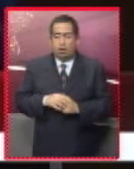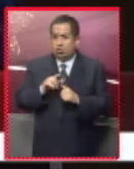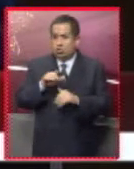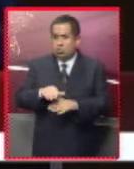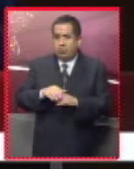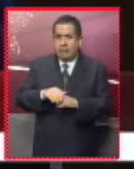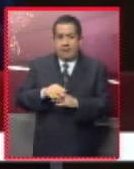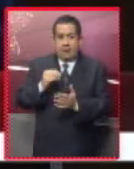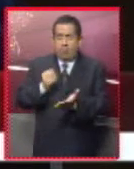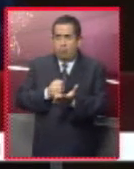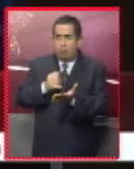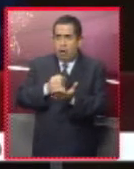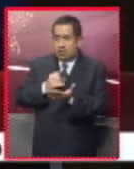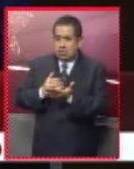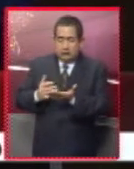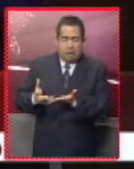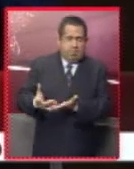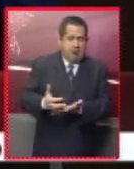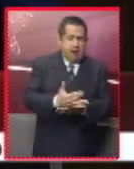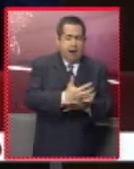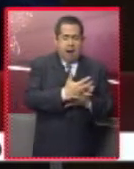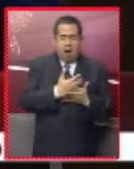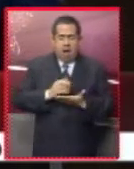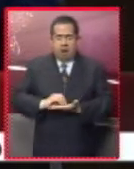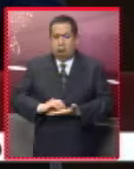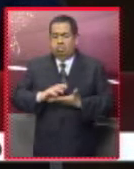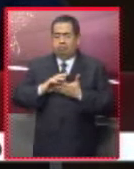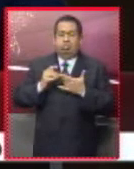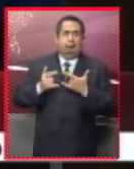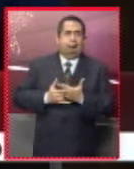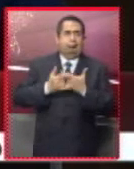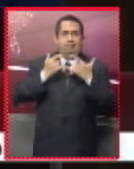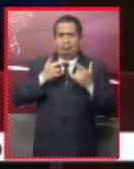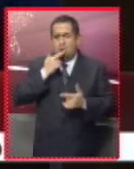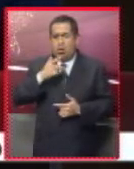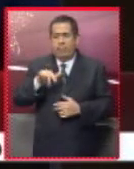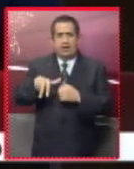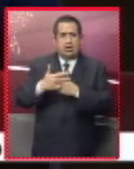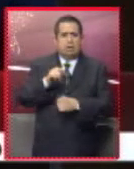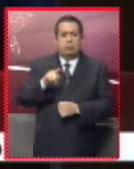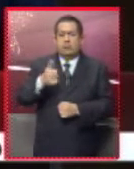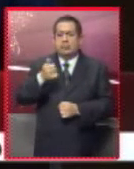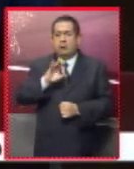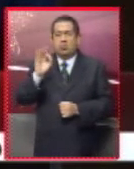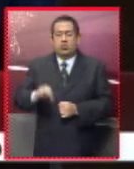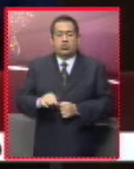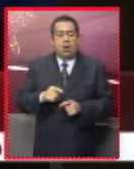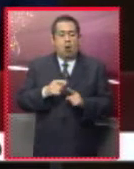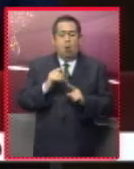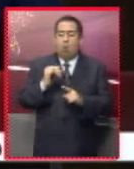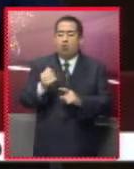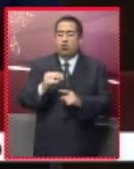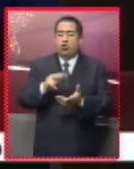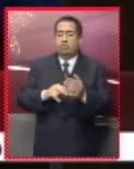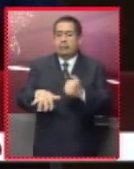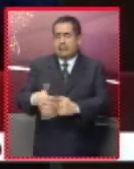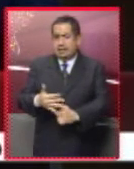ingresos tributarios han alcanzado un máximo histórico del 13.6% a junio de 2015,